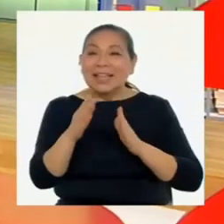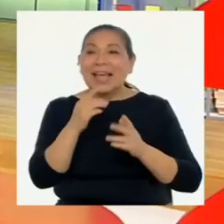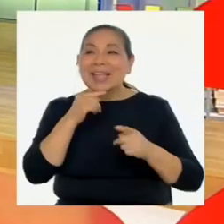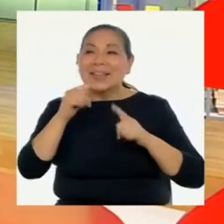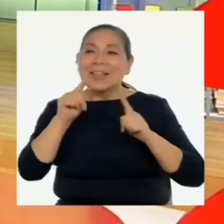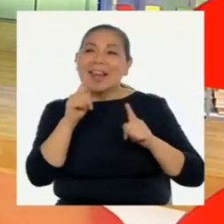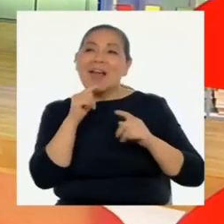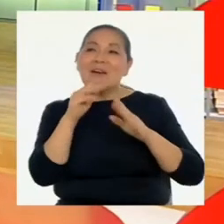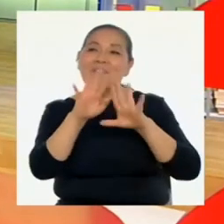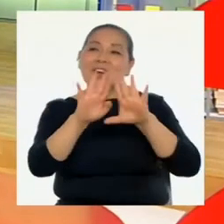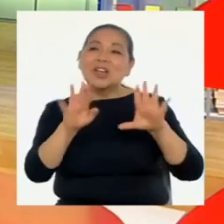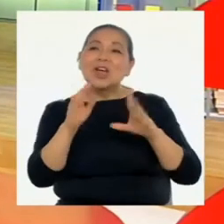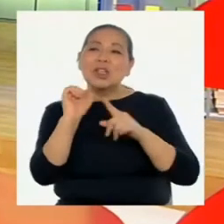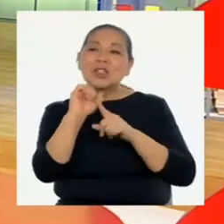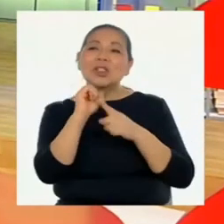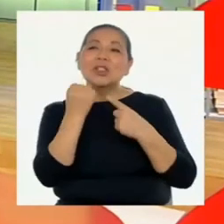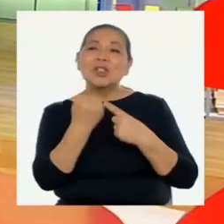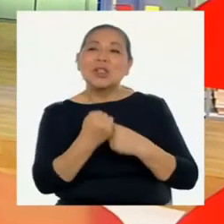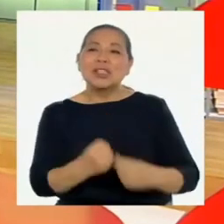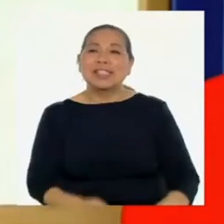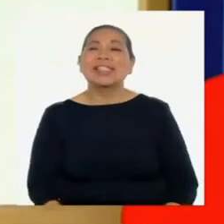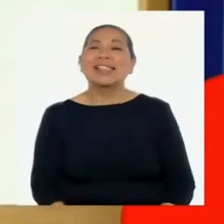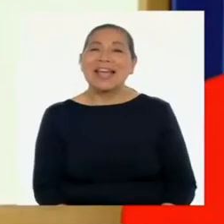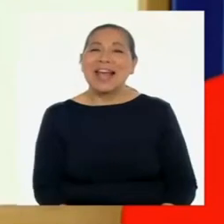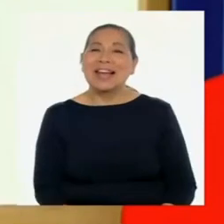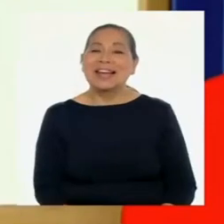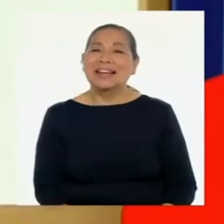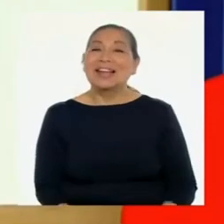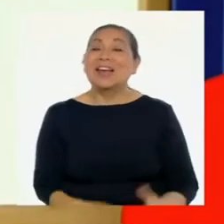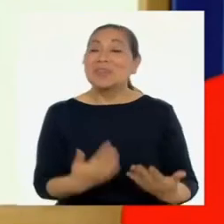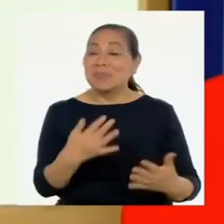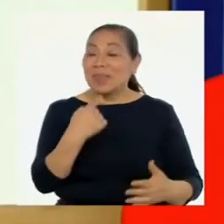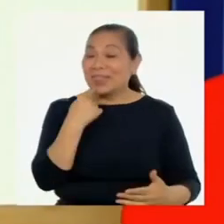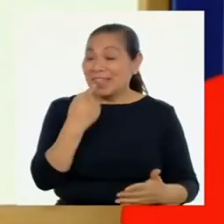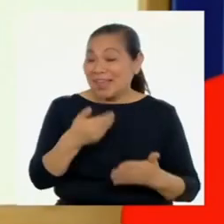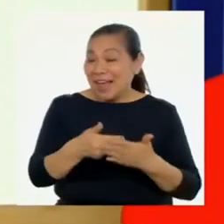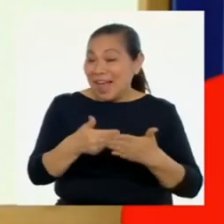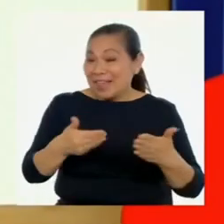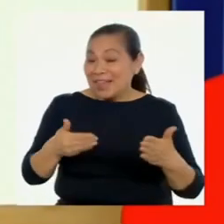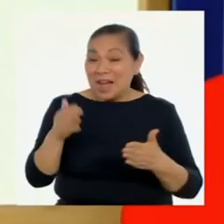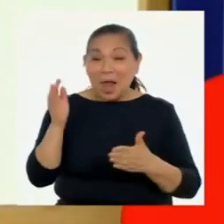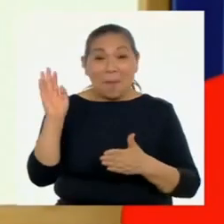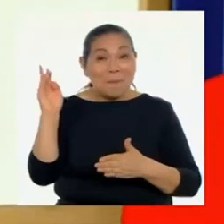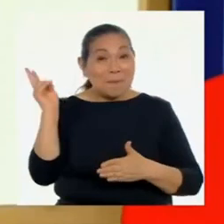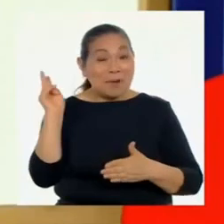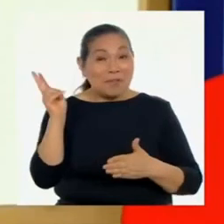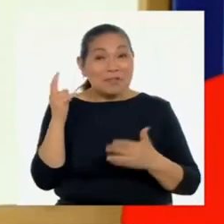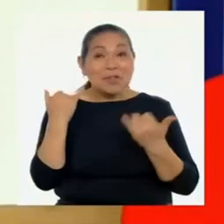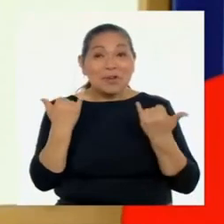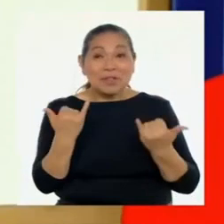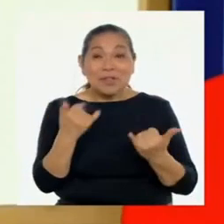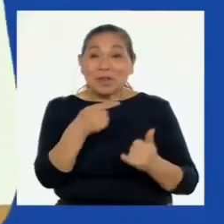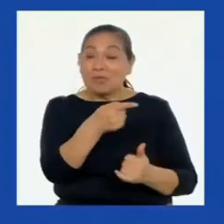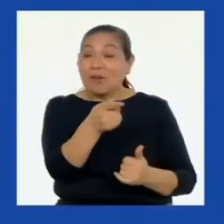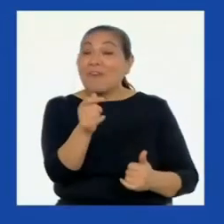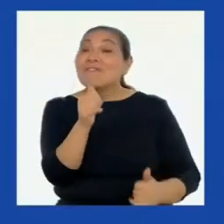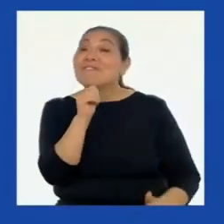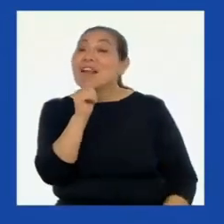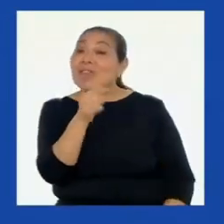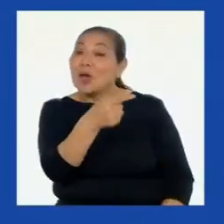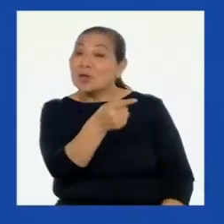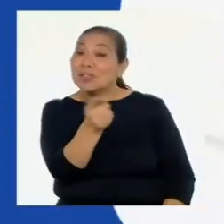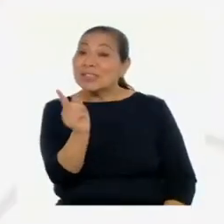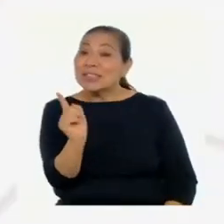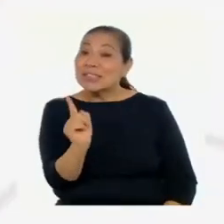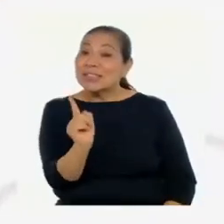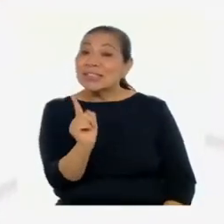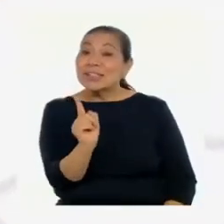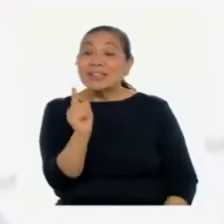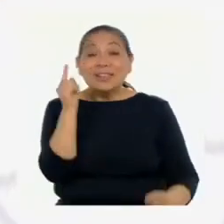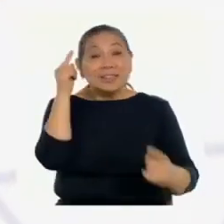los estereotipos y barreras sociales. Como dijo la profesora antes de irse, ahora les toca a ustedes.